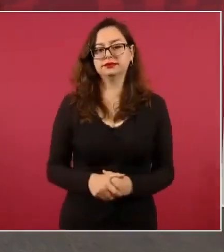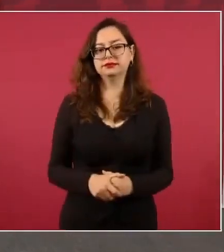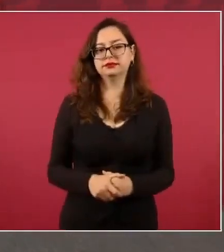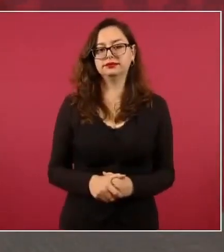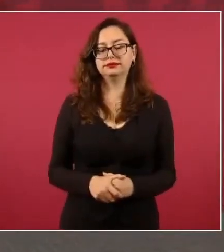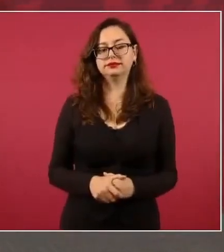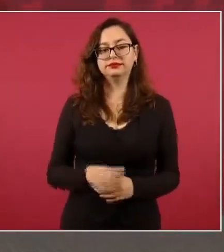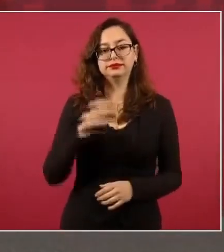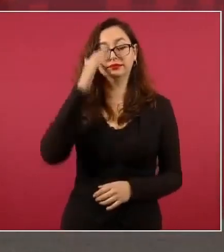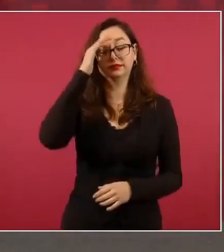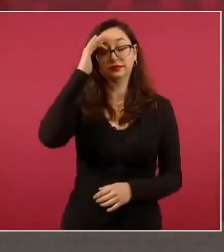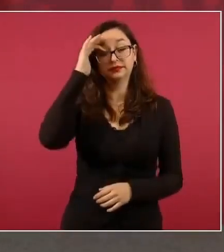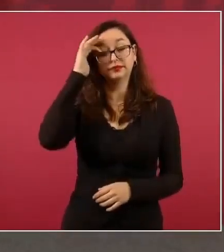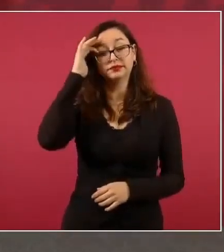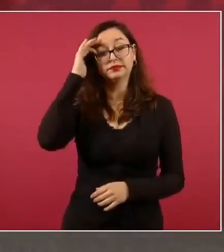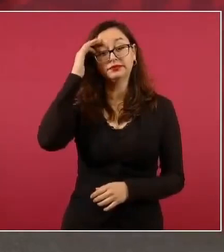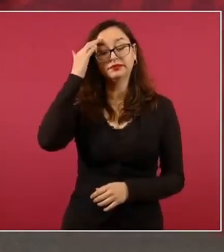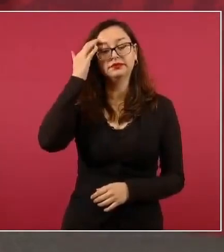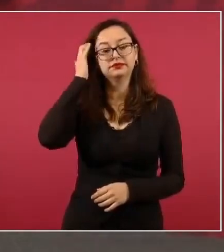aunque